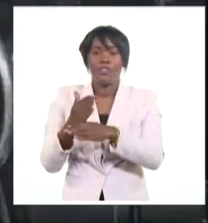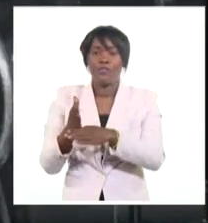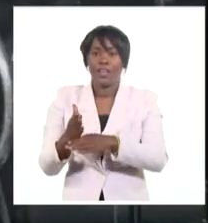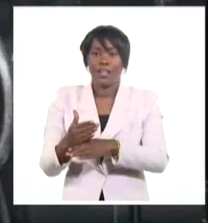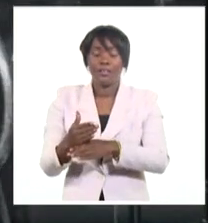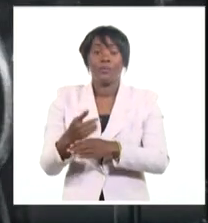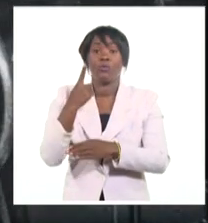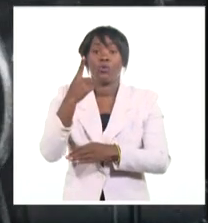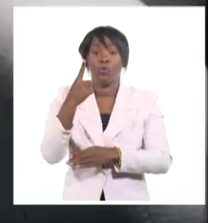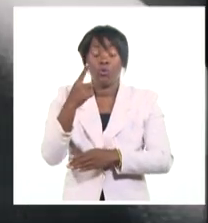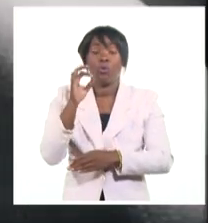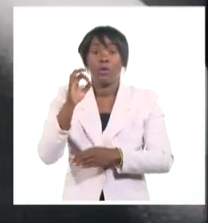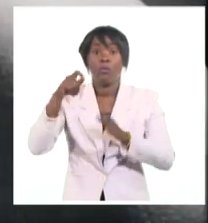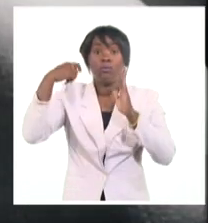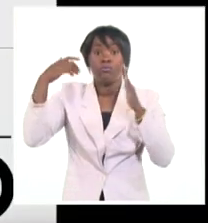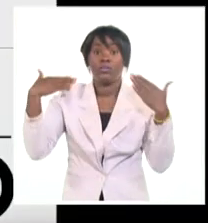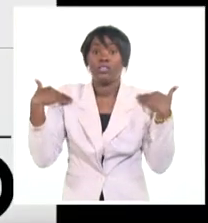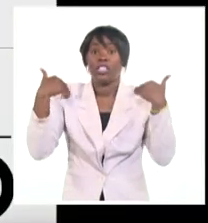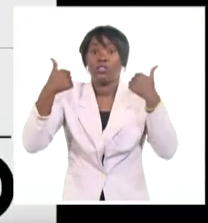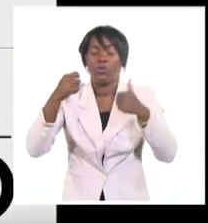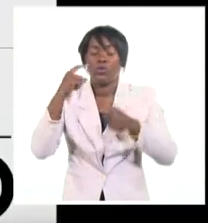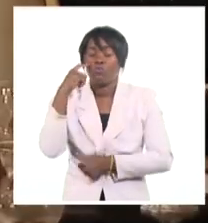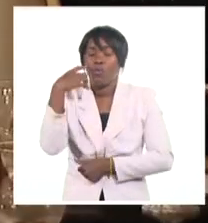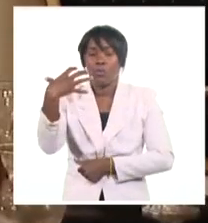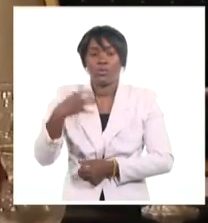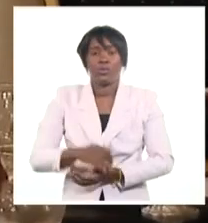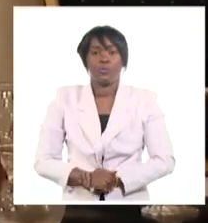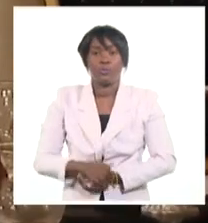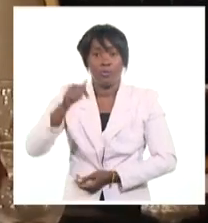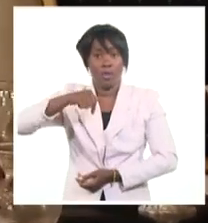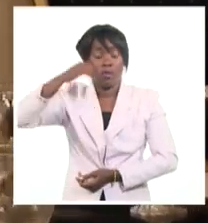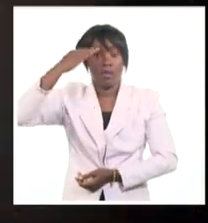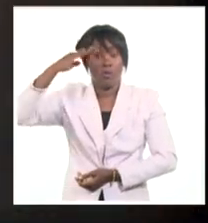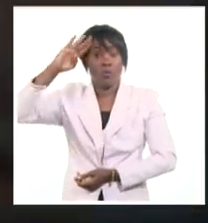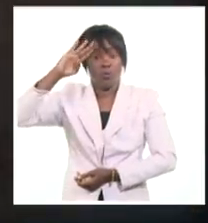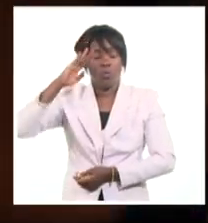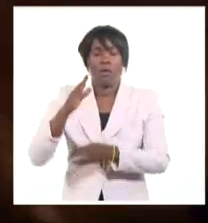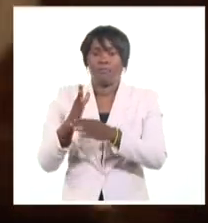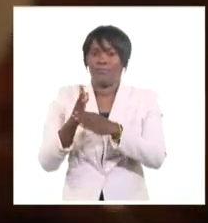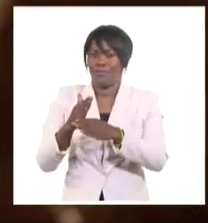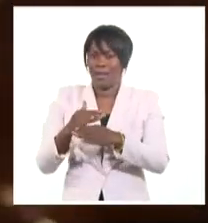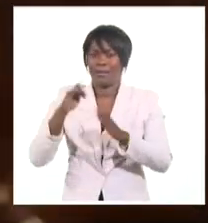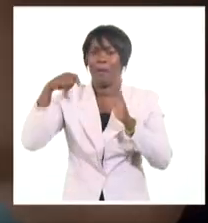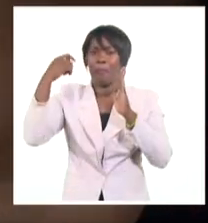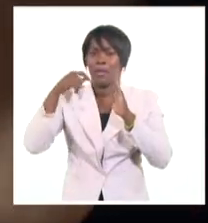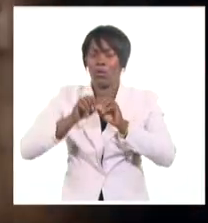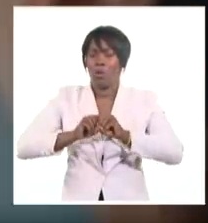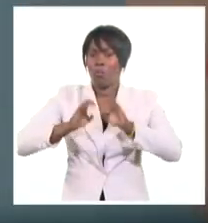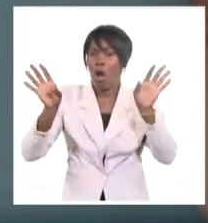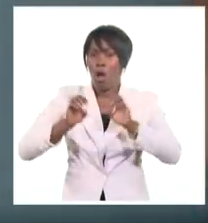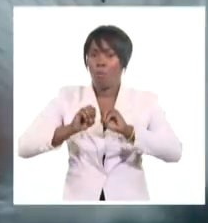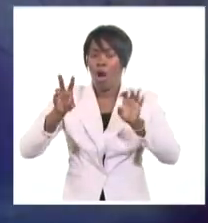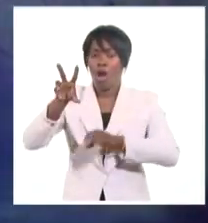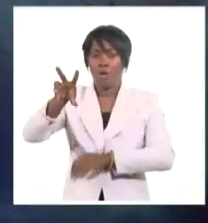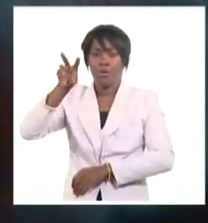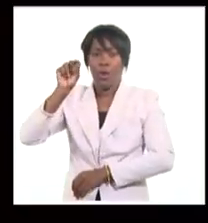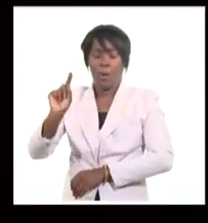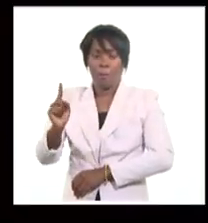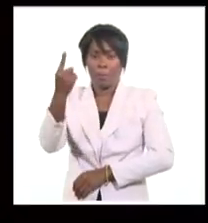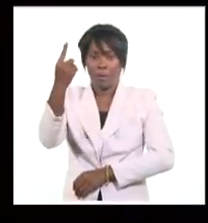Guillén landriang Cuba estrenó lo filmes bajo un sol poderoso de Quique Álvarez y el mundo de Nelsito de Fernando